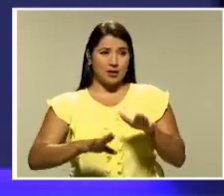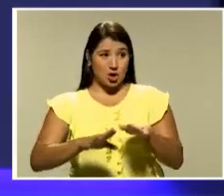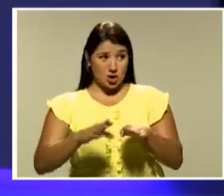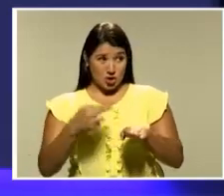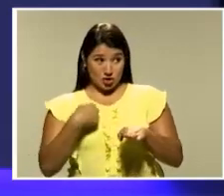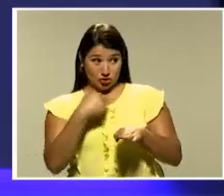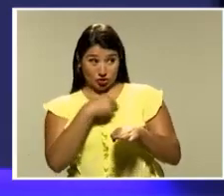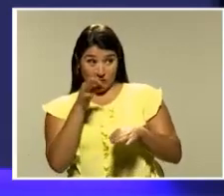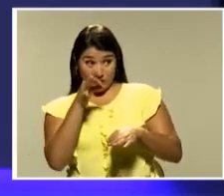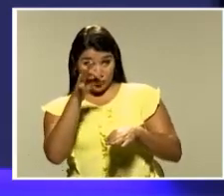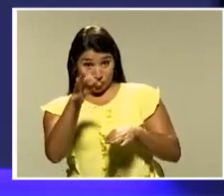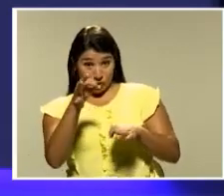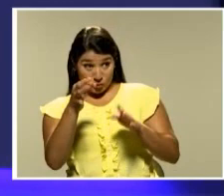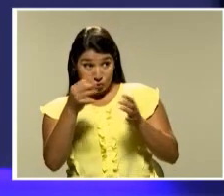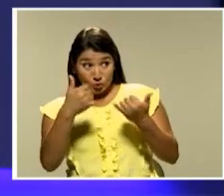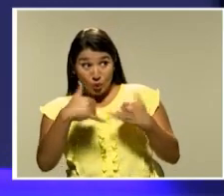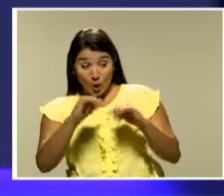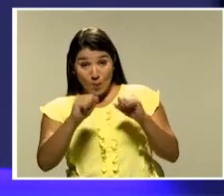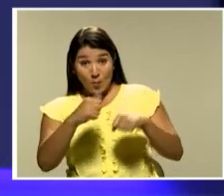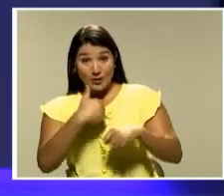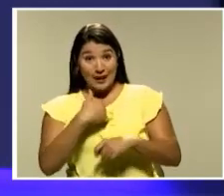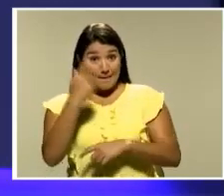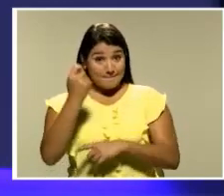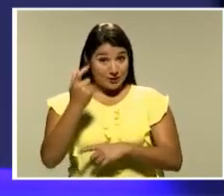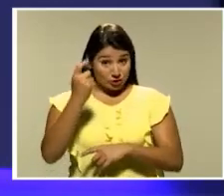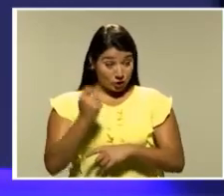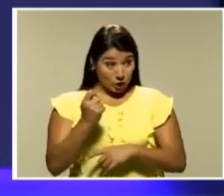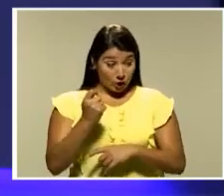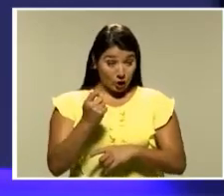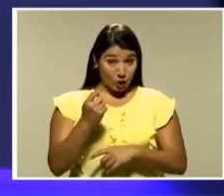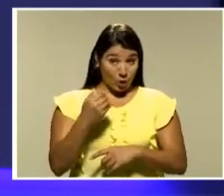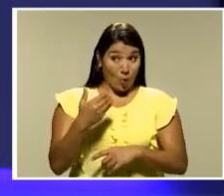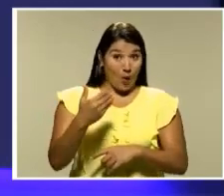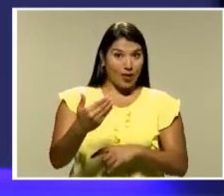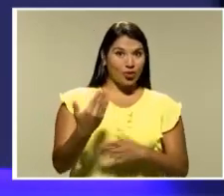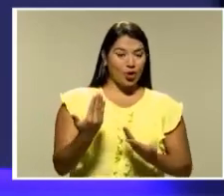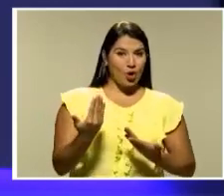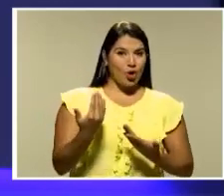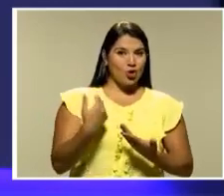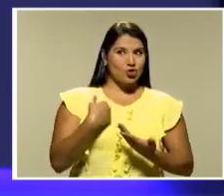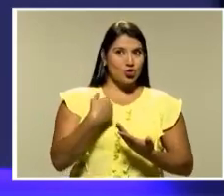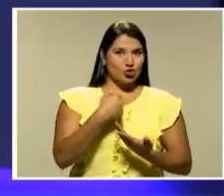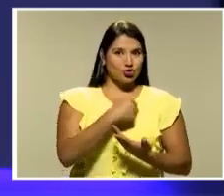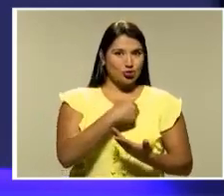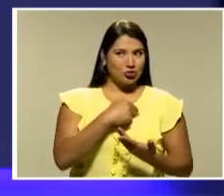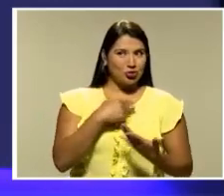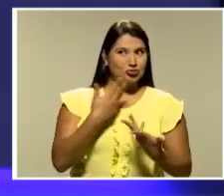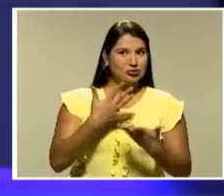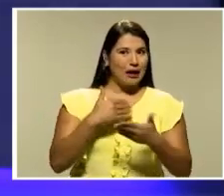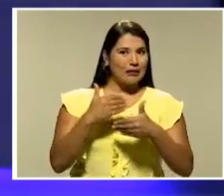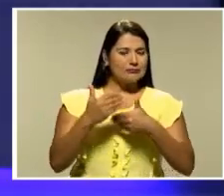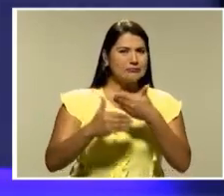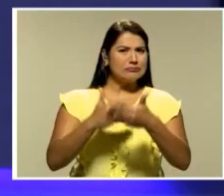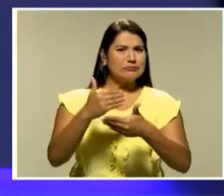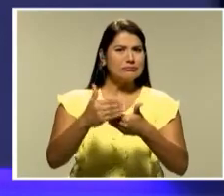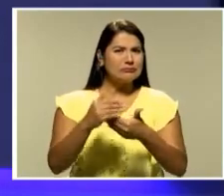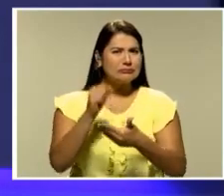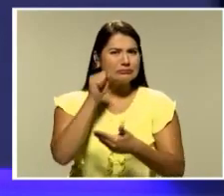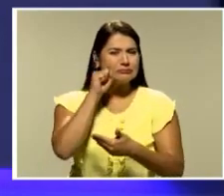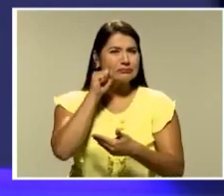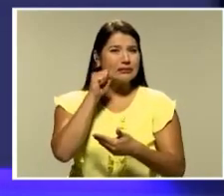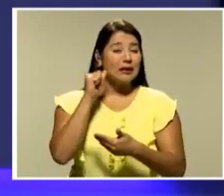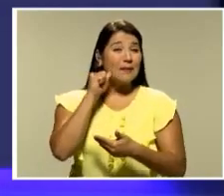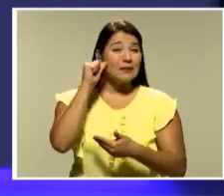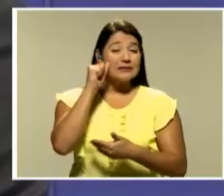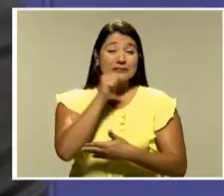tener pensión? ¿Seguiremos teniendo pensión cuando nos toque, una pensión que nos sostenga cuando seamos